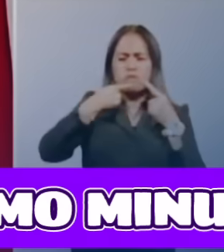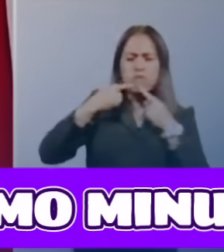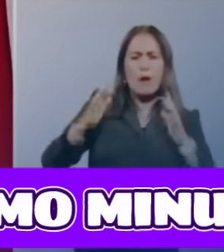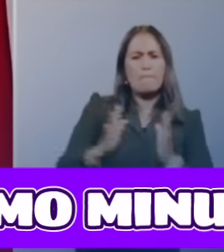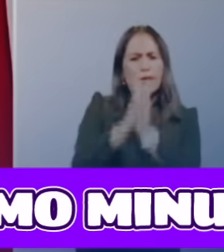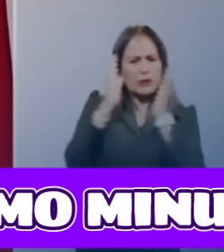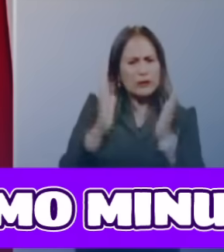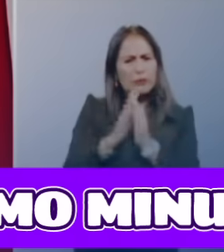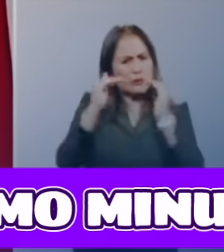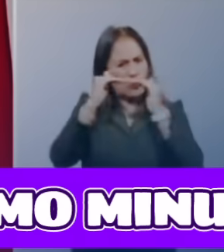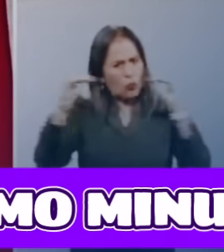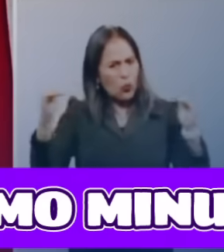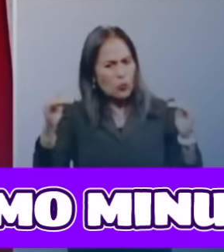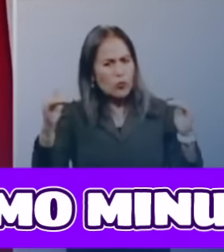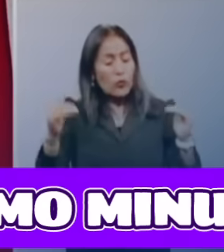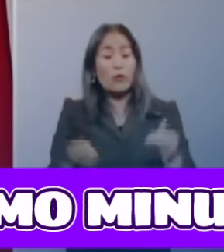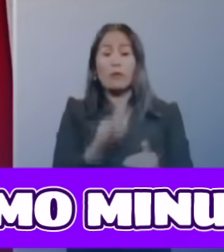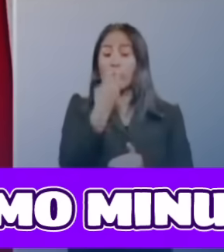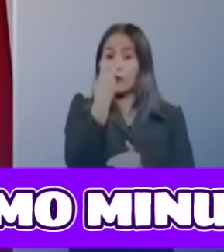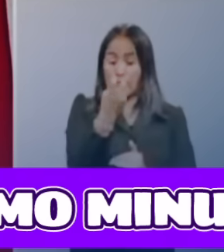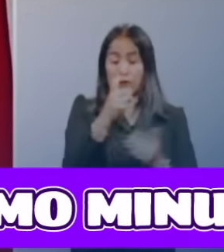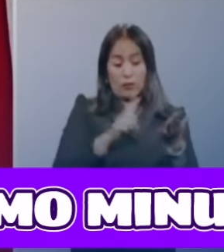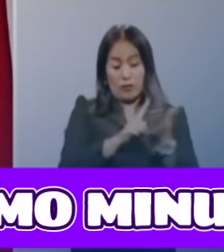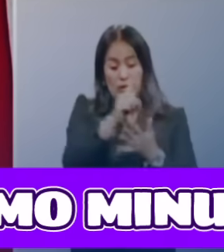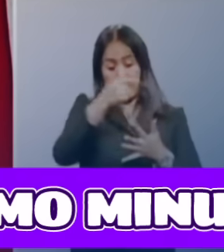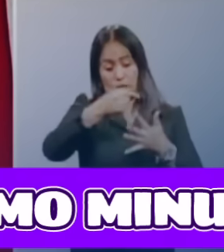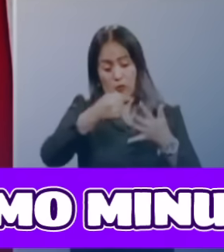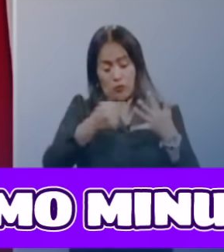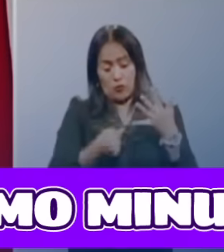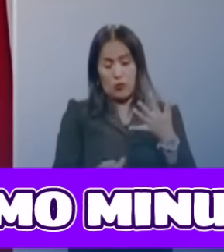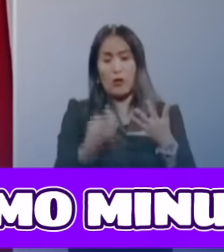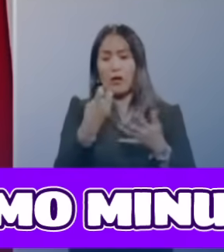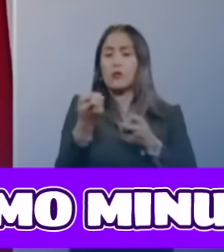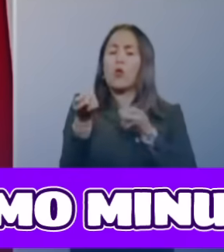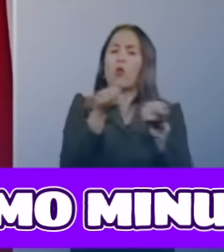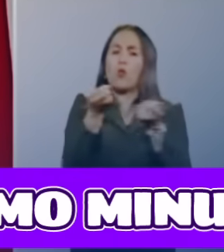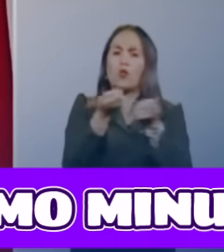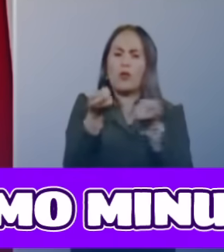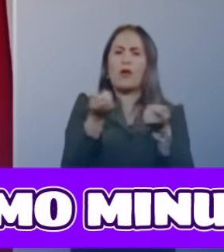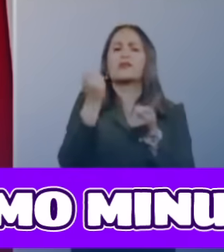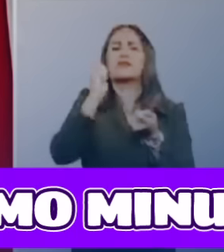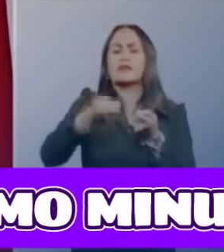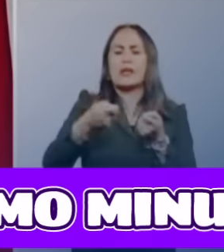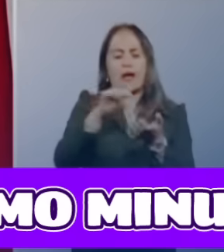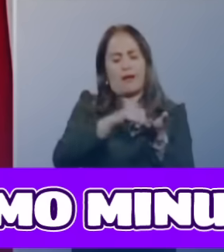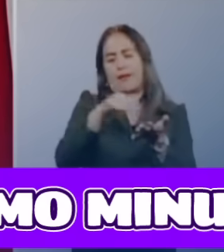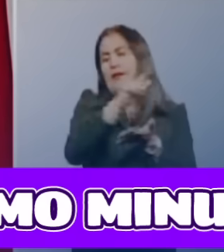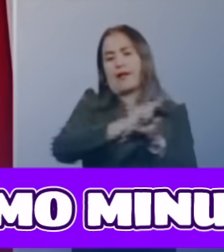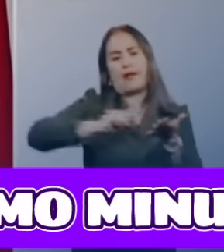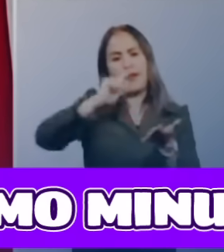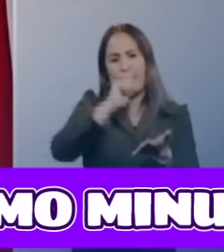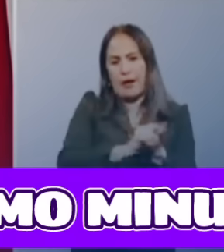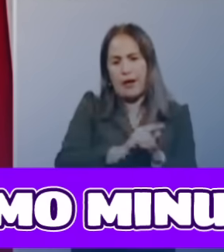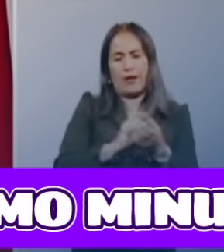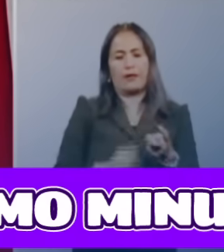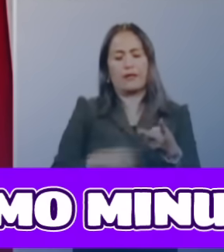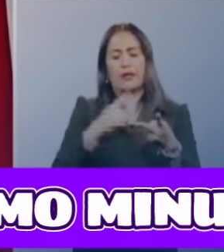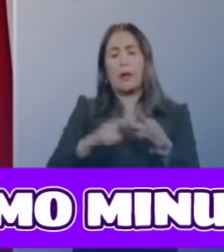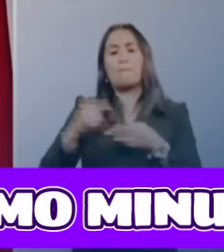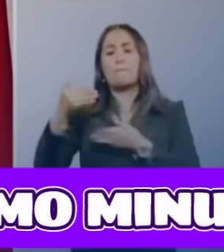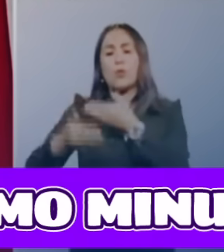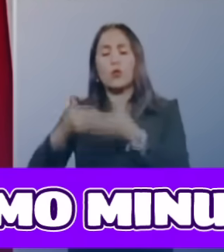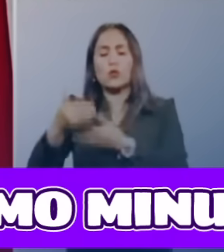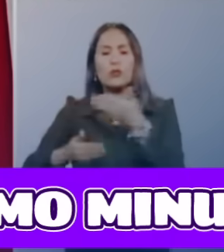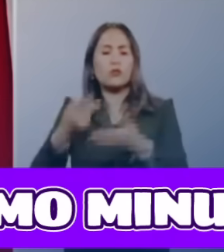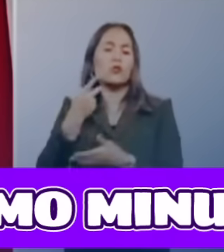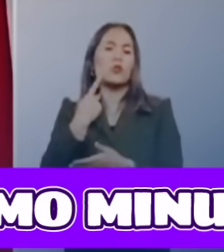como tales están sujetos a la regulación de la ley, a los resultados de procesos